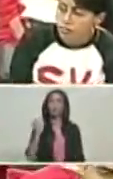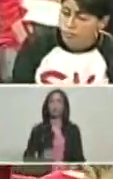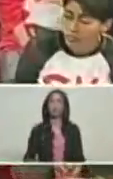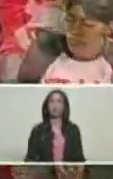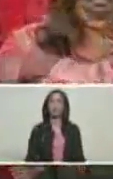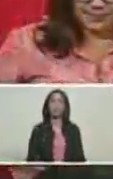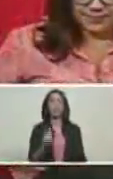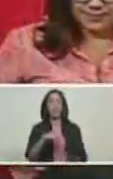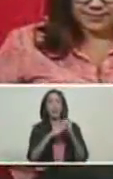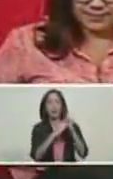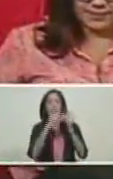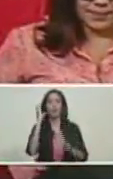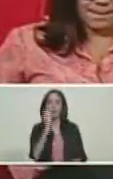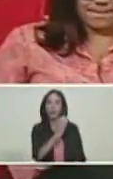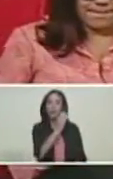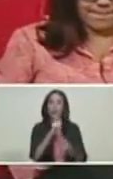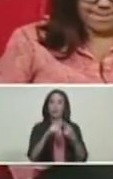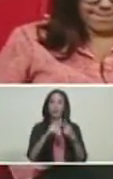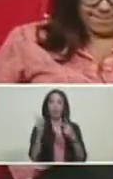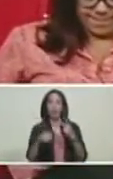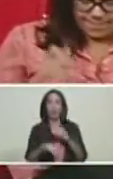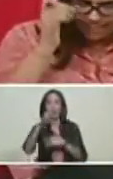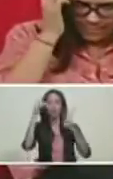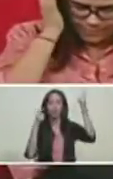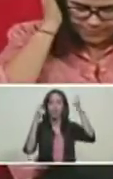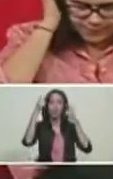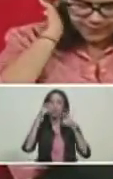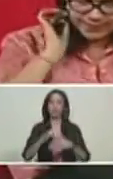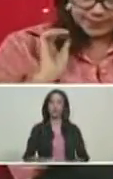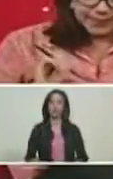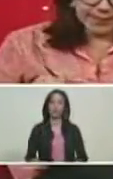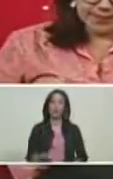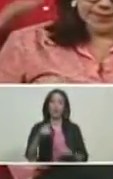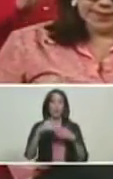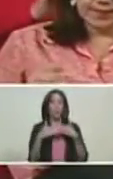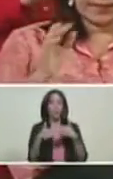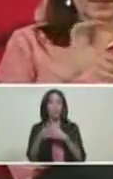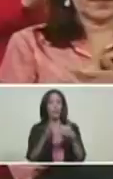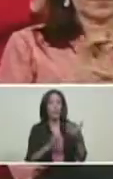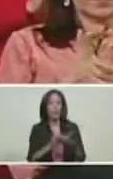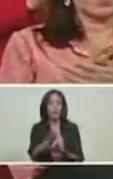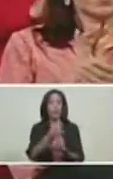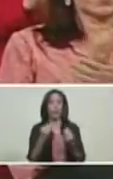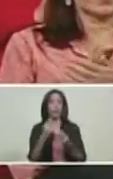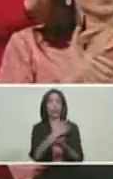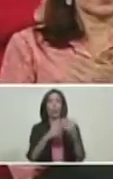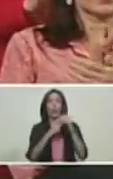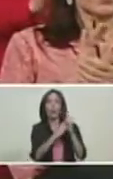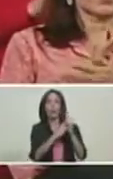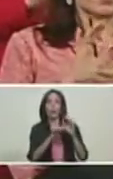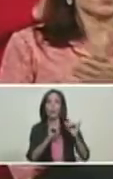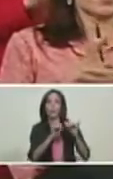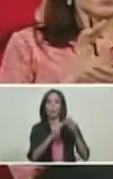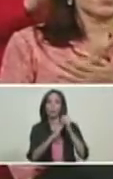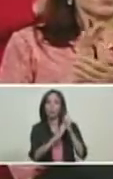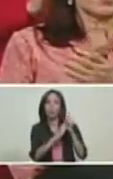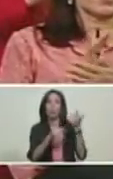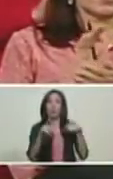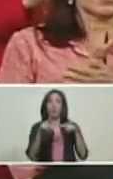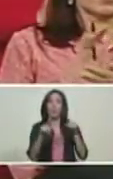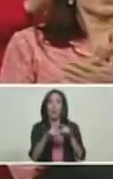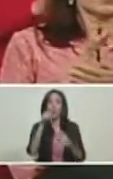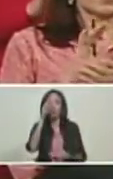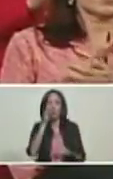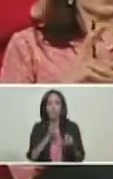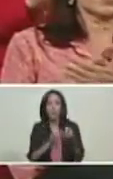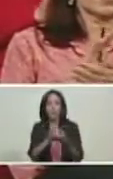Fidel Castro y Hugo Chávez. Y por supuesto la continuidad que han dado los líderes y esa lealtad de nuestro